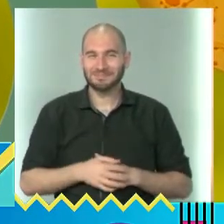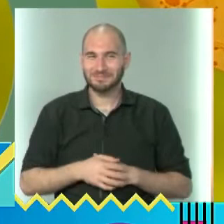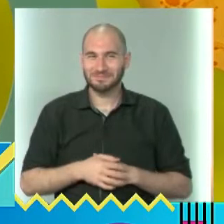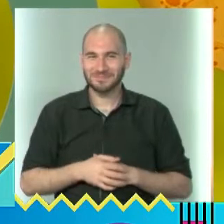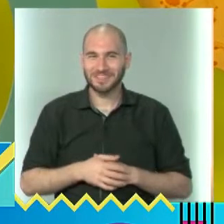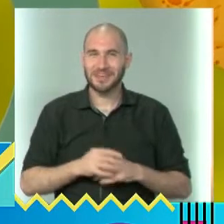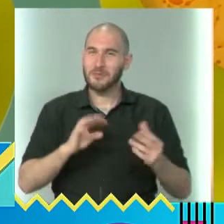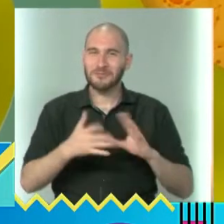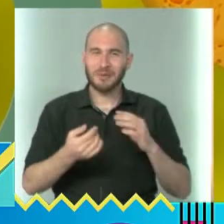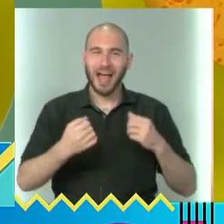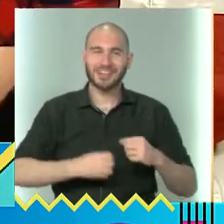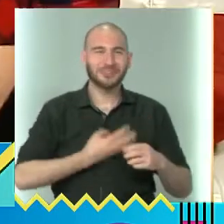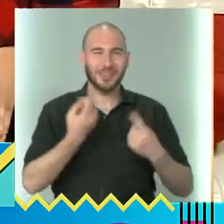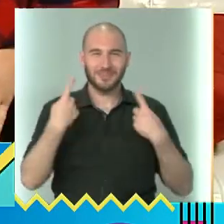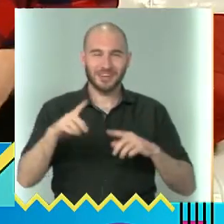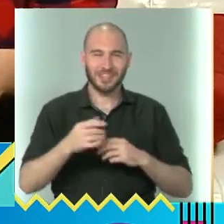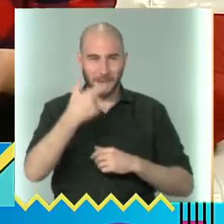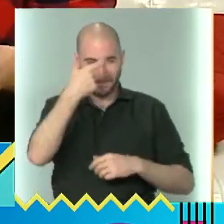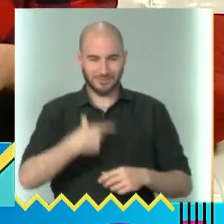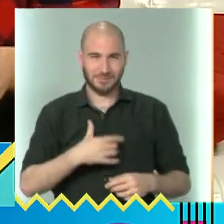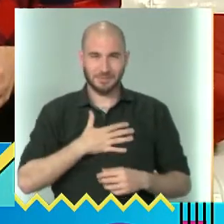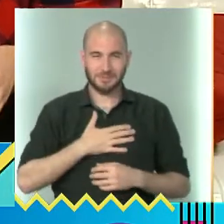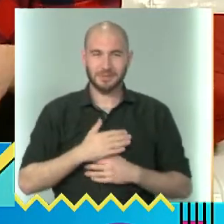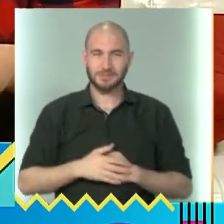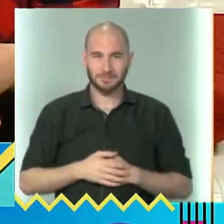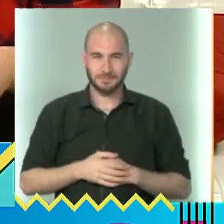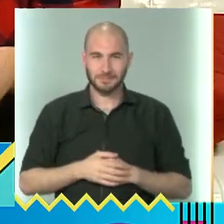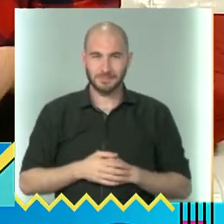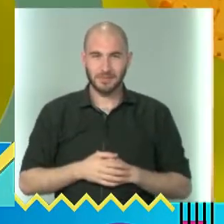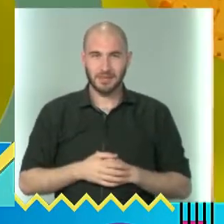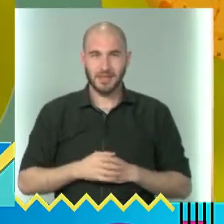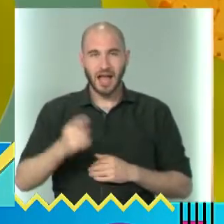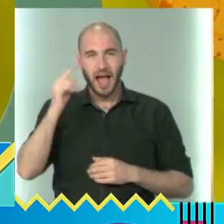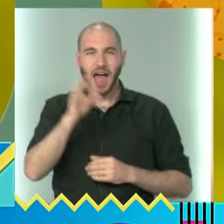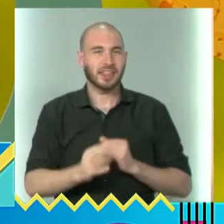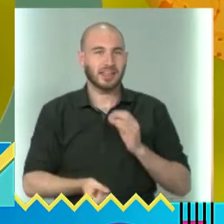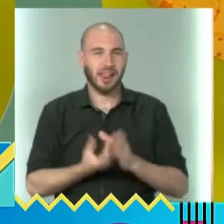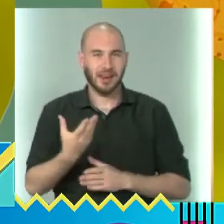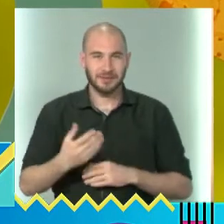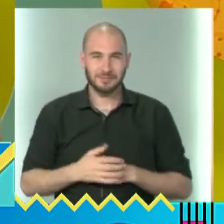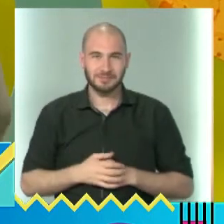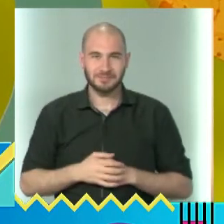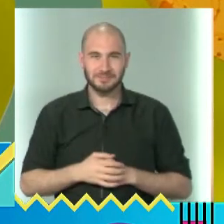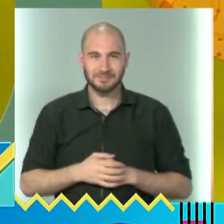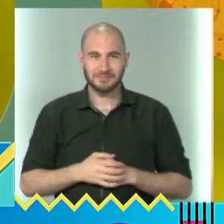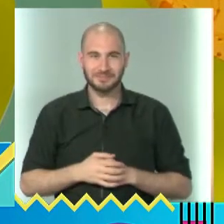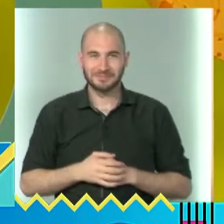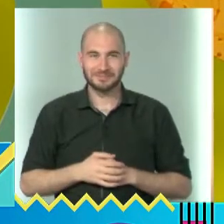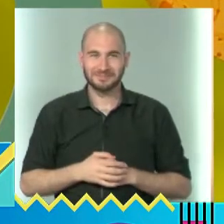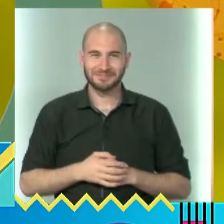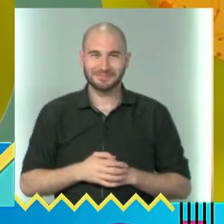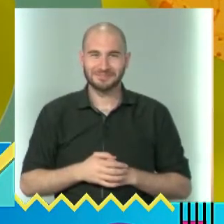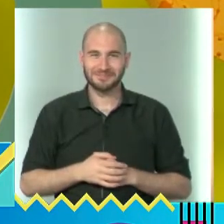Es otra actitud humana la que generaba el gran arte. De manera que, para no